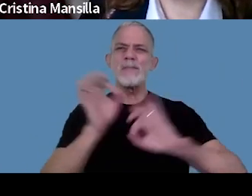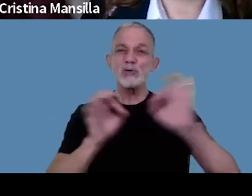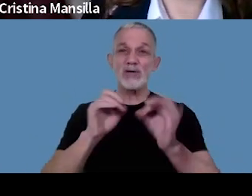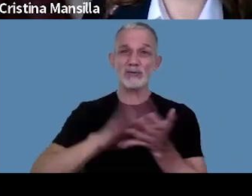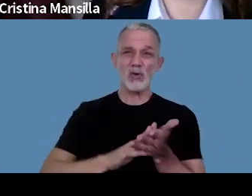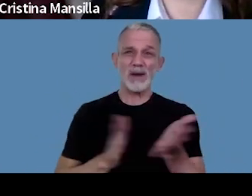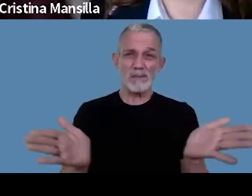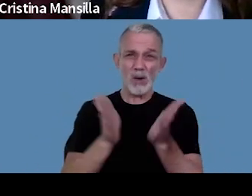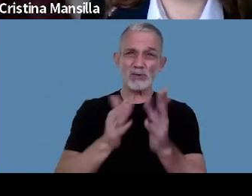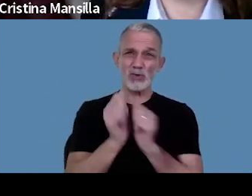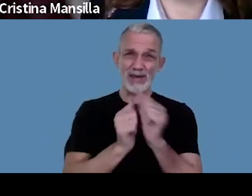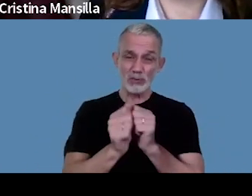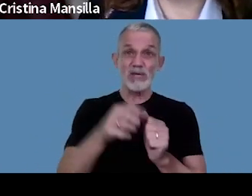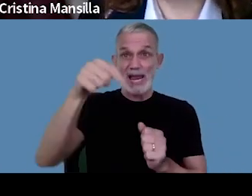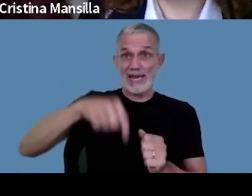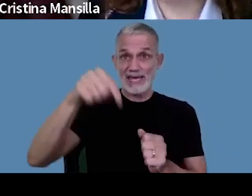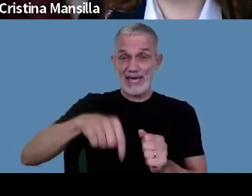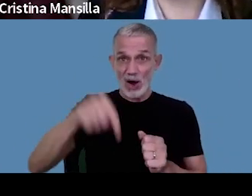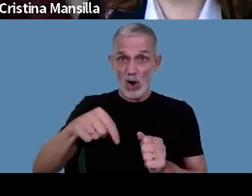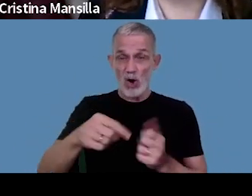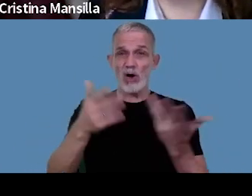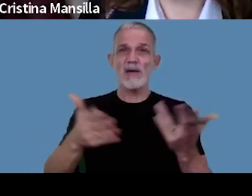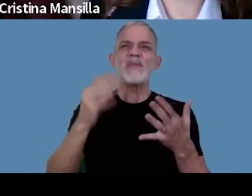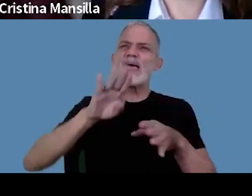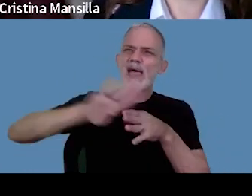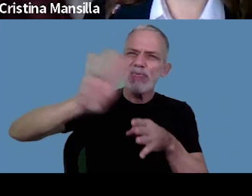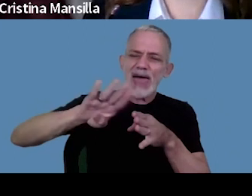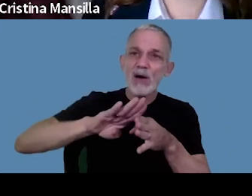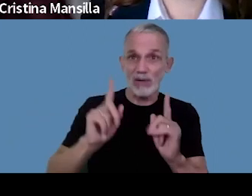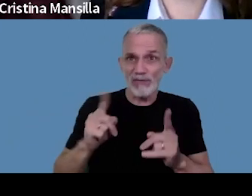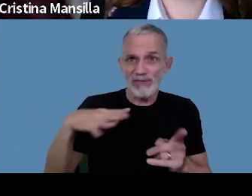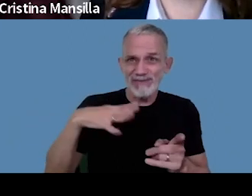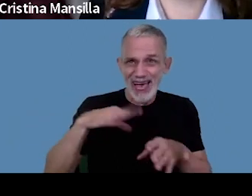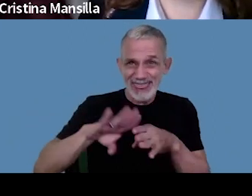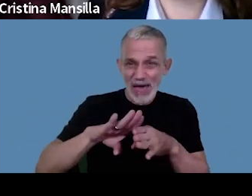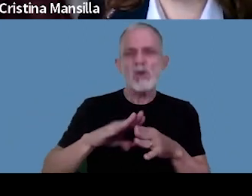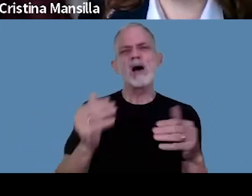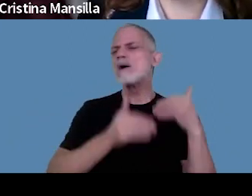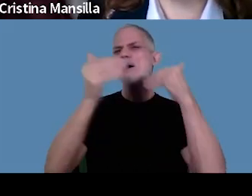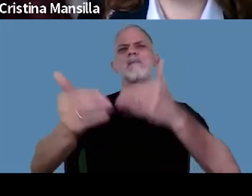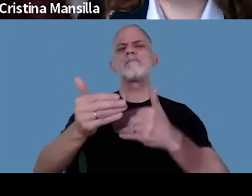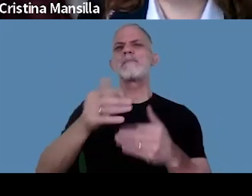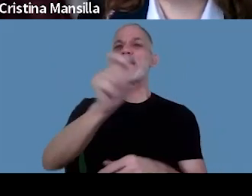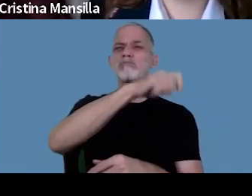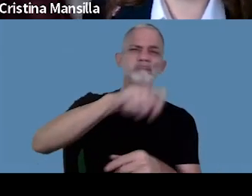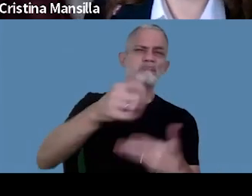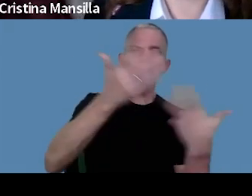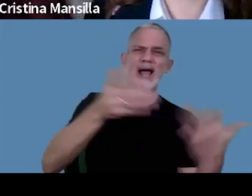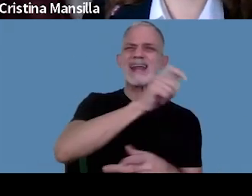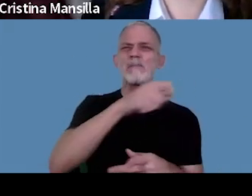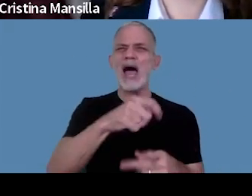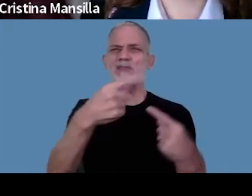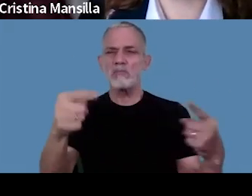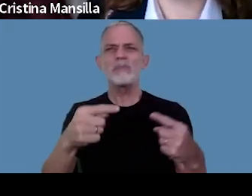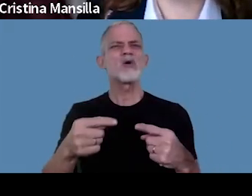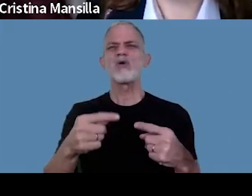industrial y que hoy tienen deuda todavía, se prorroga la suspensión de ejecuciones fiscales